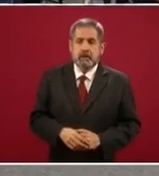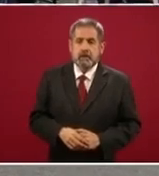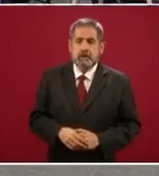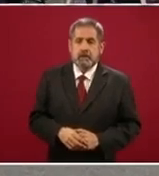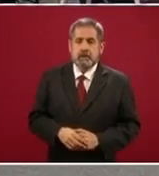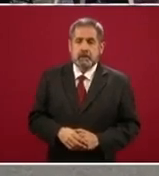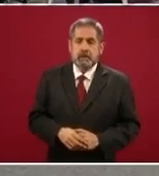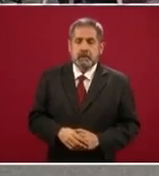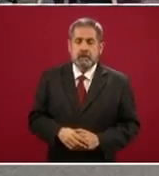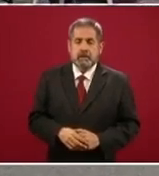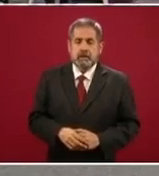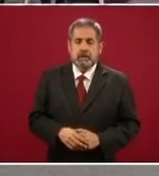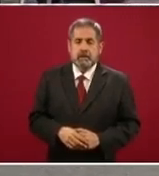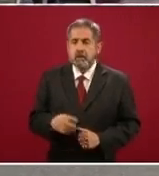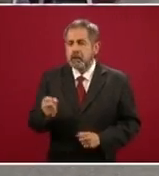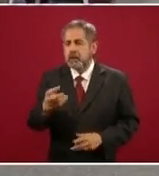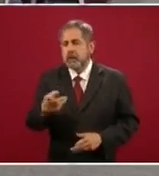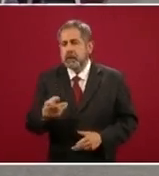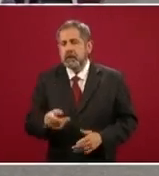¿Cuánto?